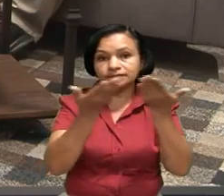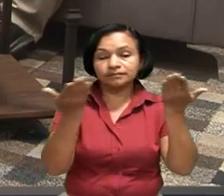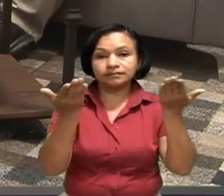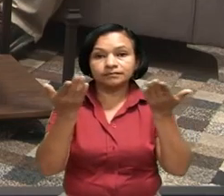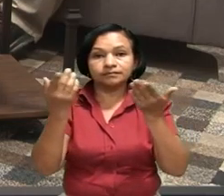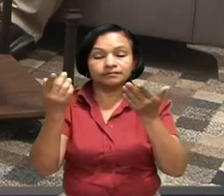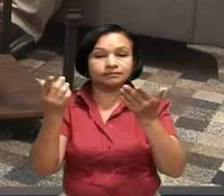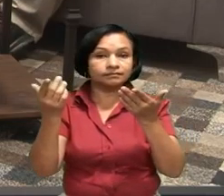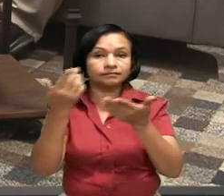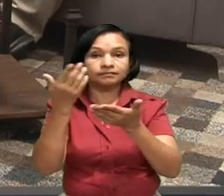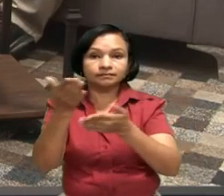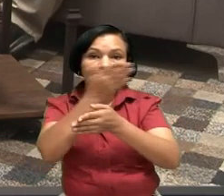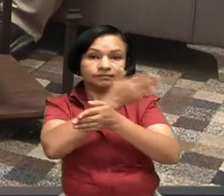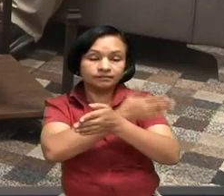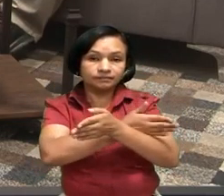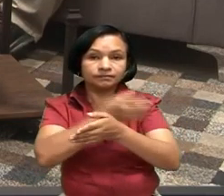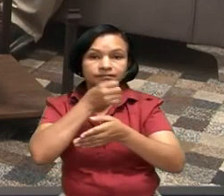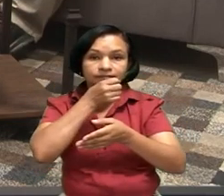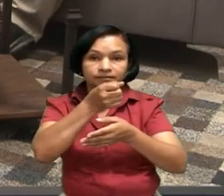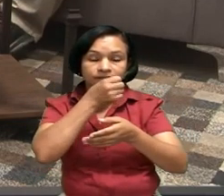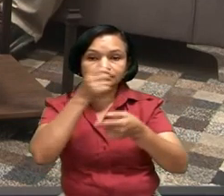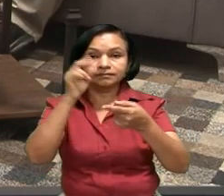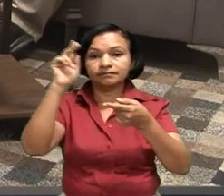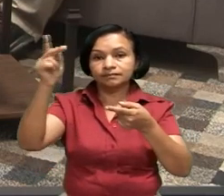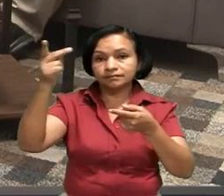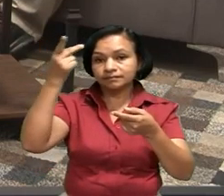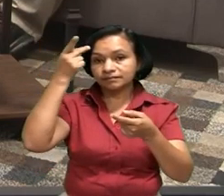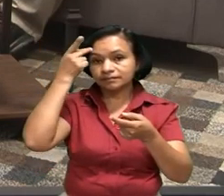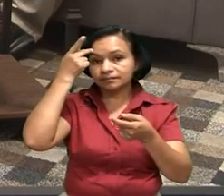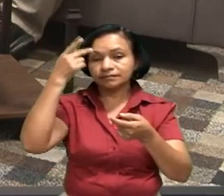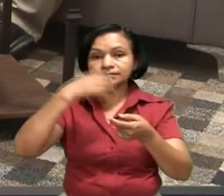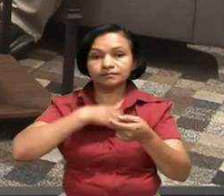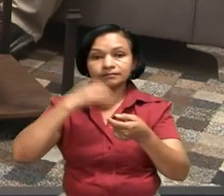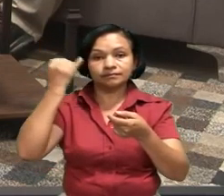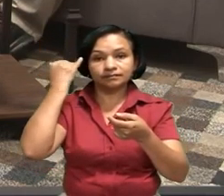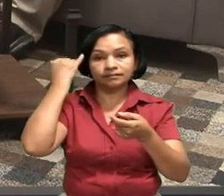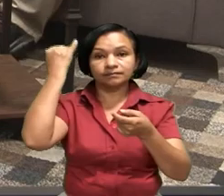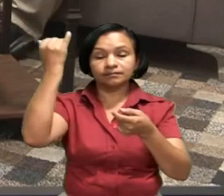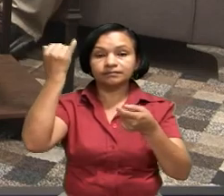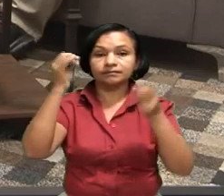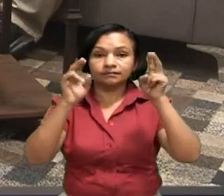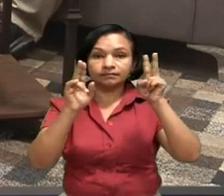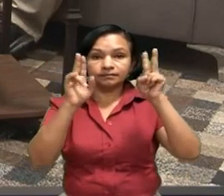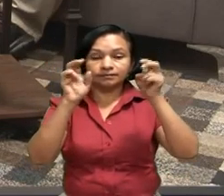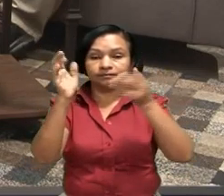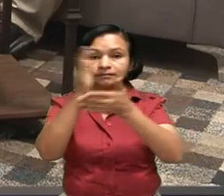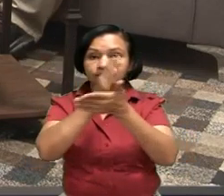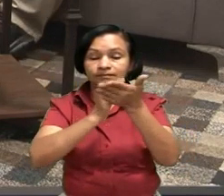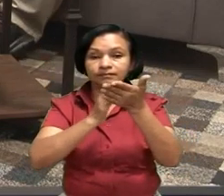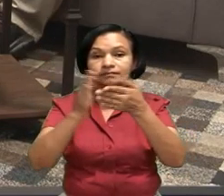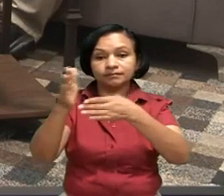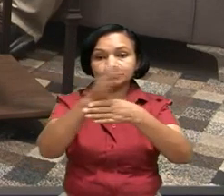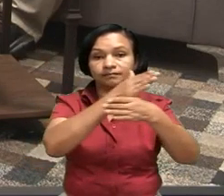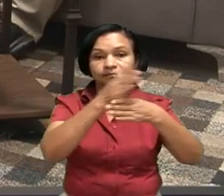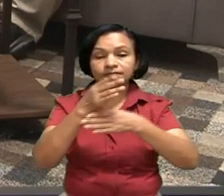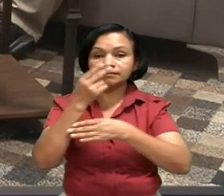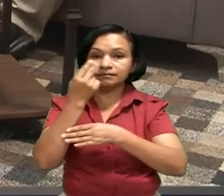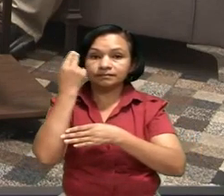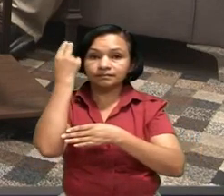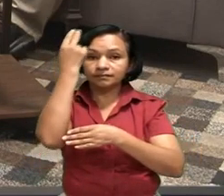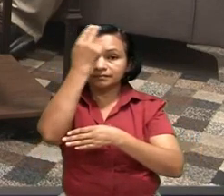contrastadas notas a partir de políticos que venden su opinión y son titulares en algunos medios le pregunto y